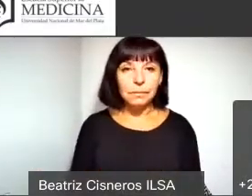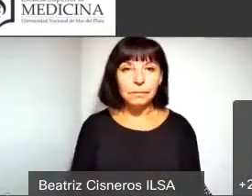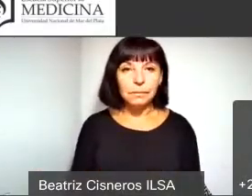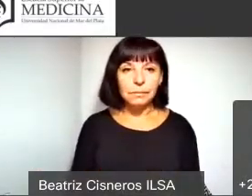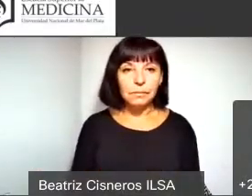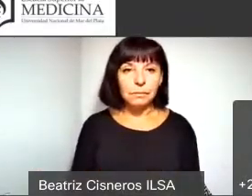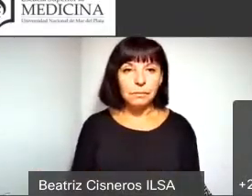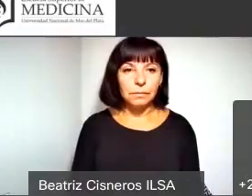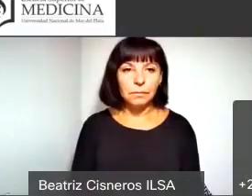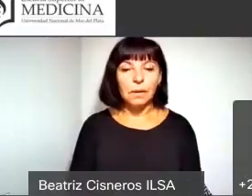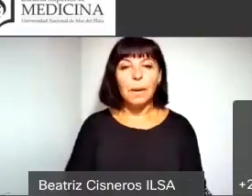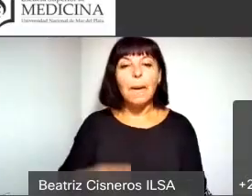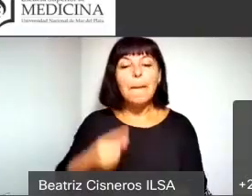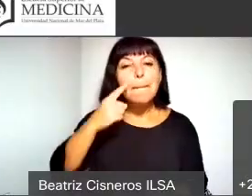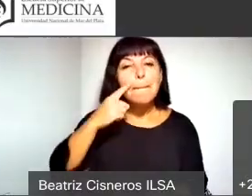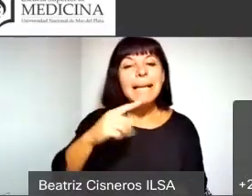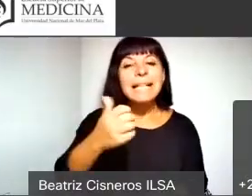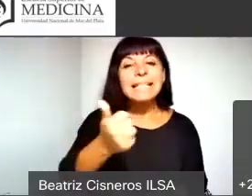En